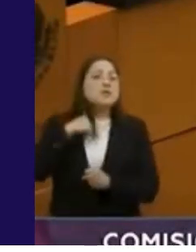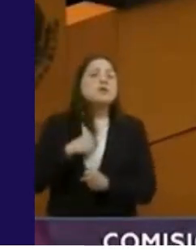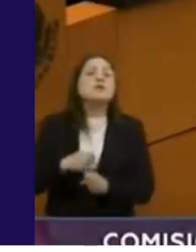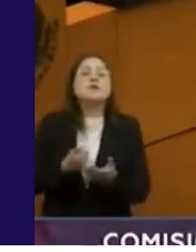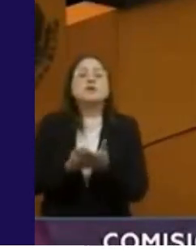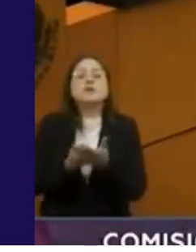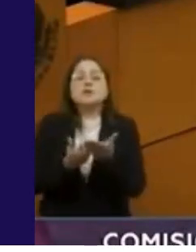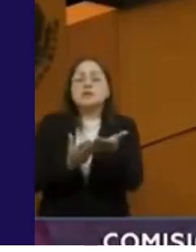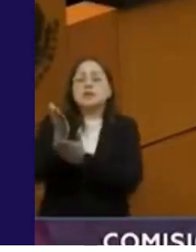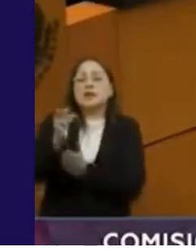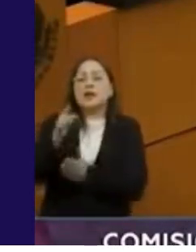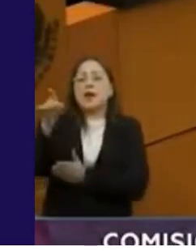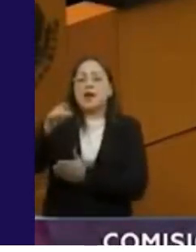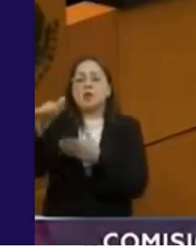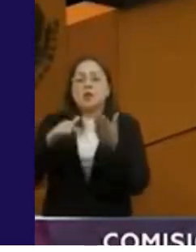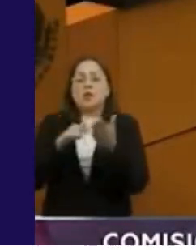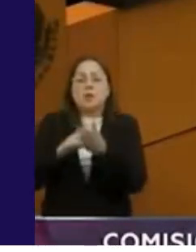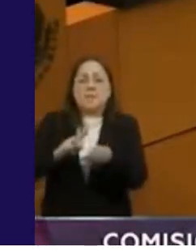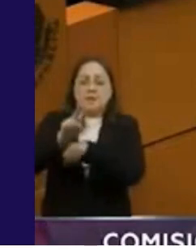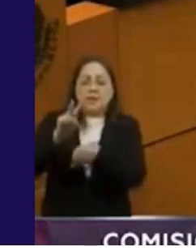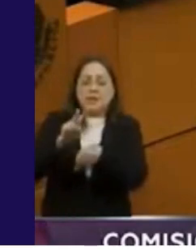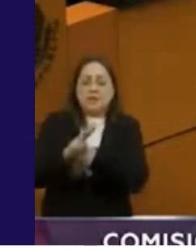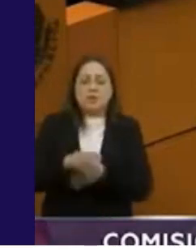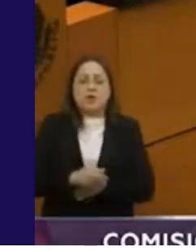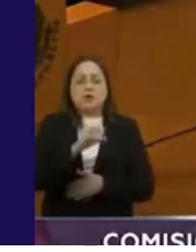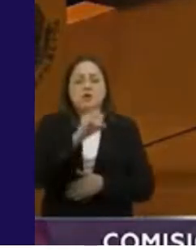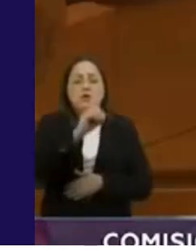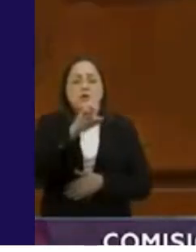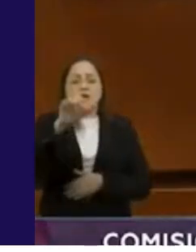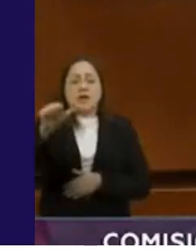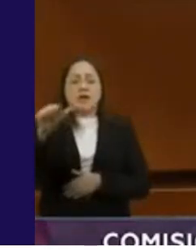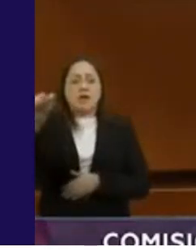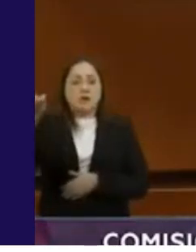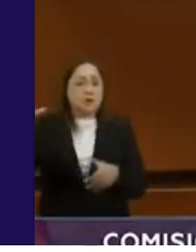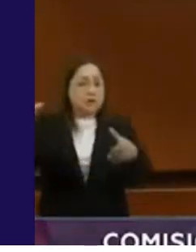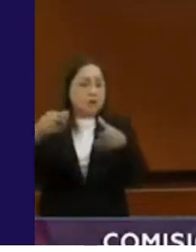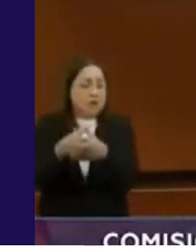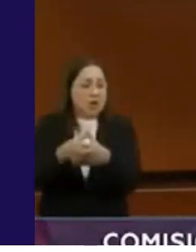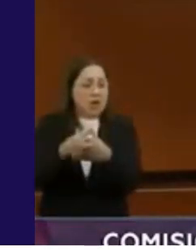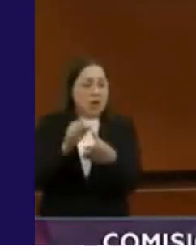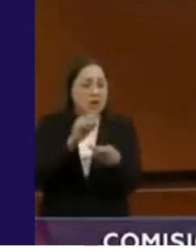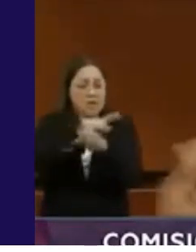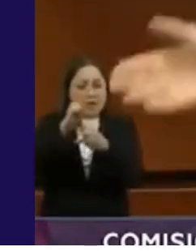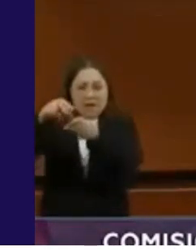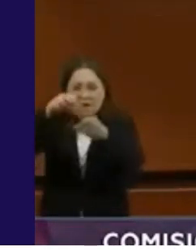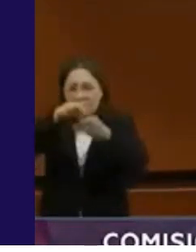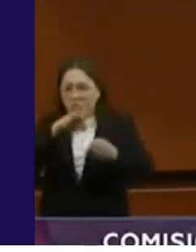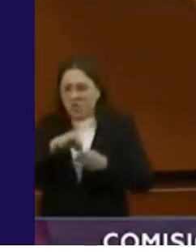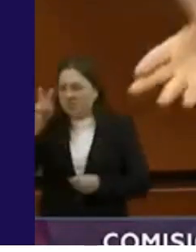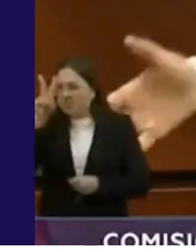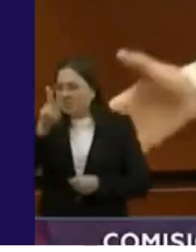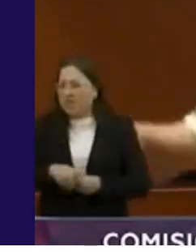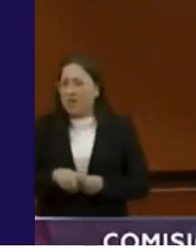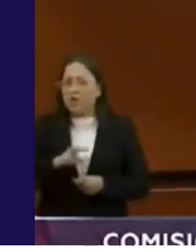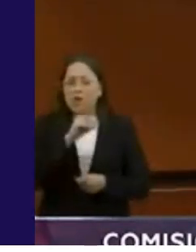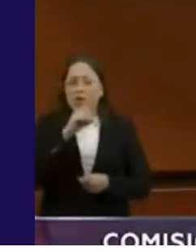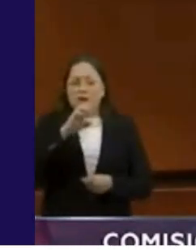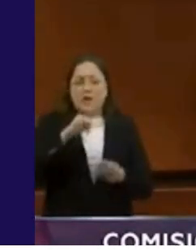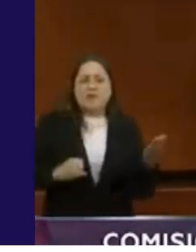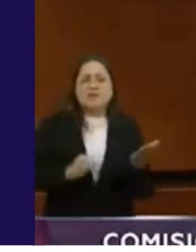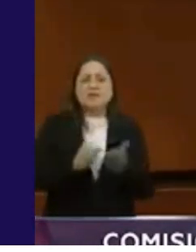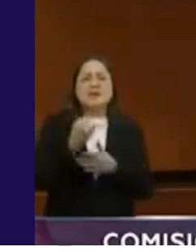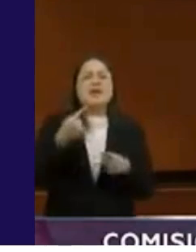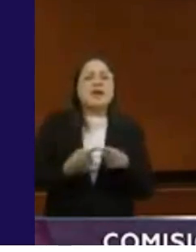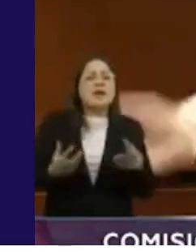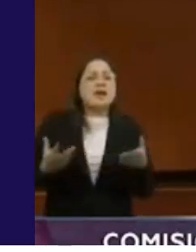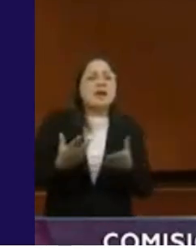imperialista en Venezuela. La OEA, yo no sabía que fuera órgano electoral. Ahora resulta que la OEA dice quién gana en